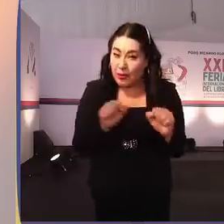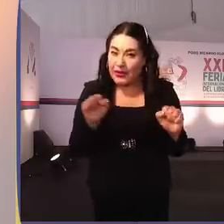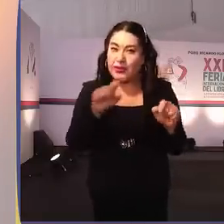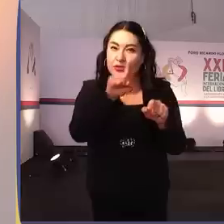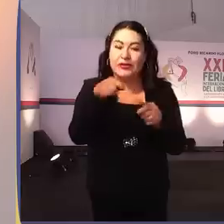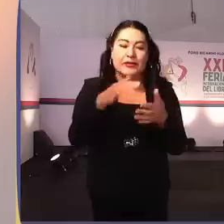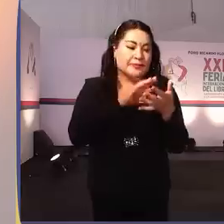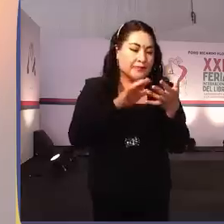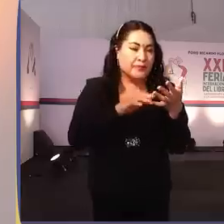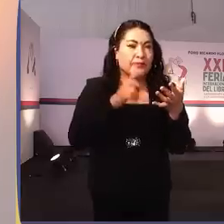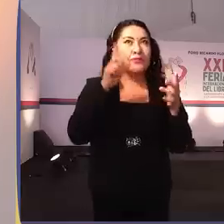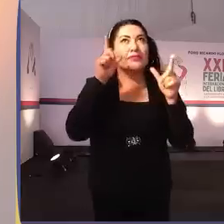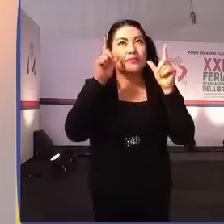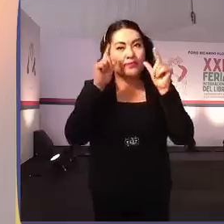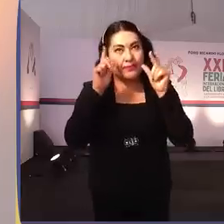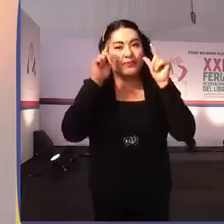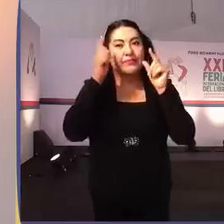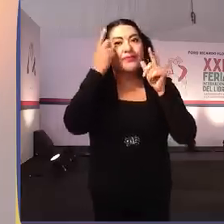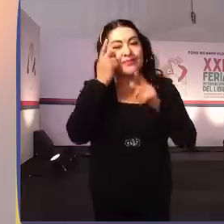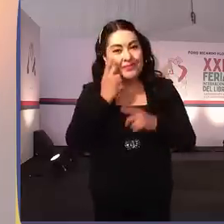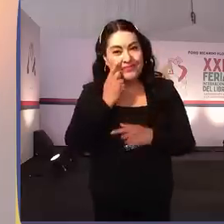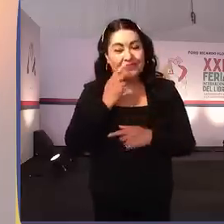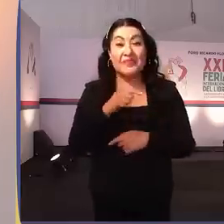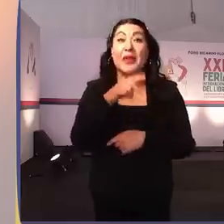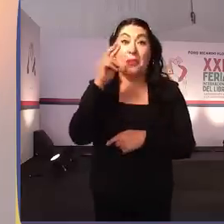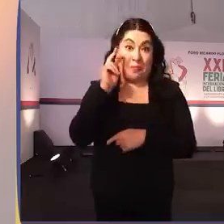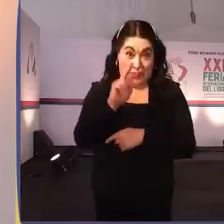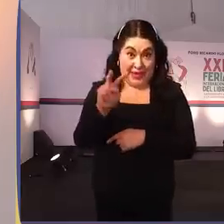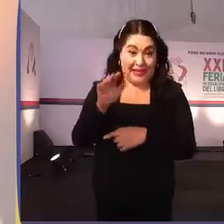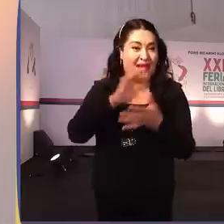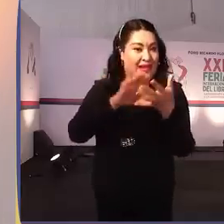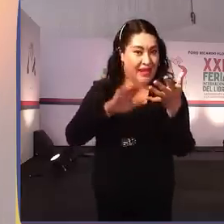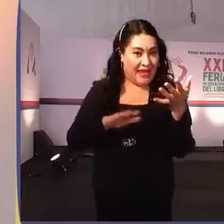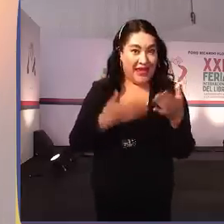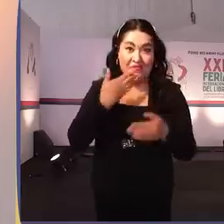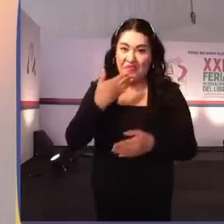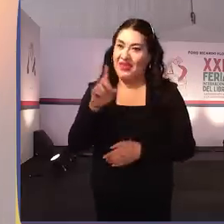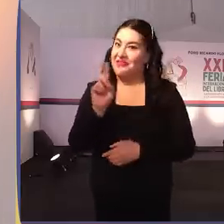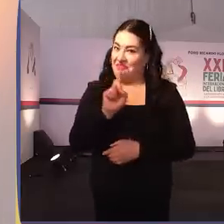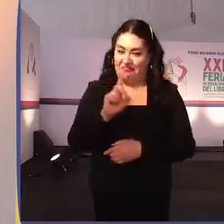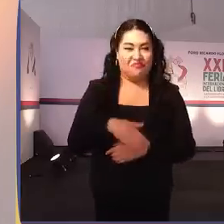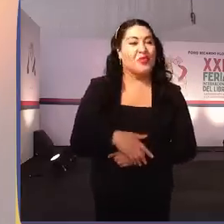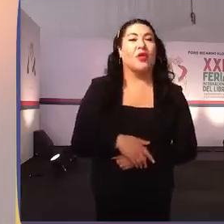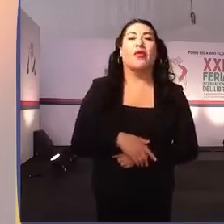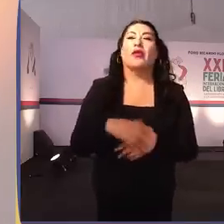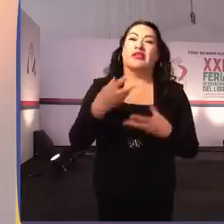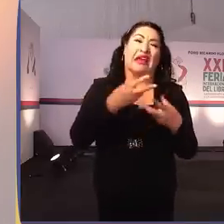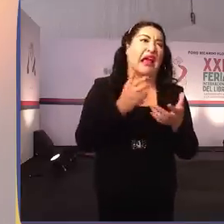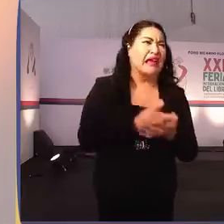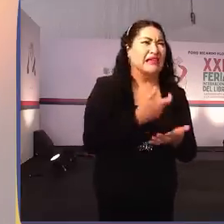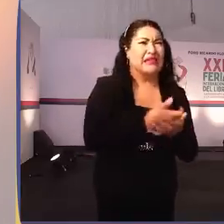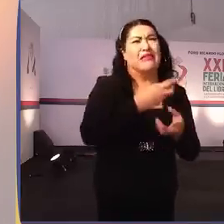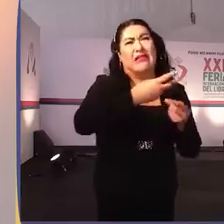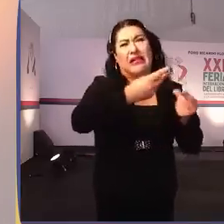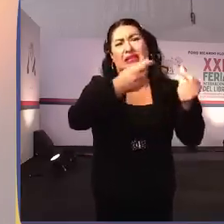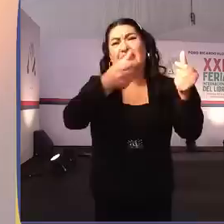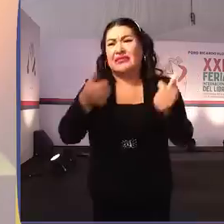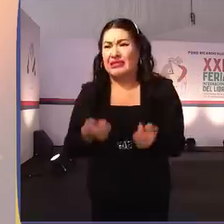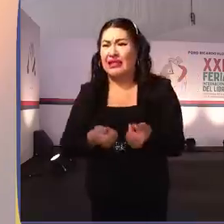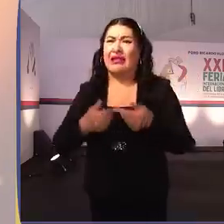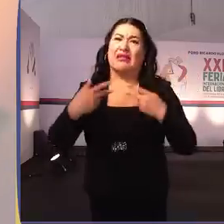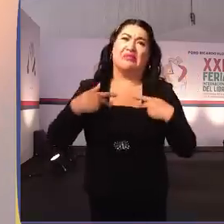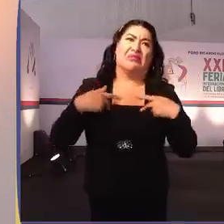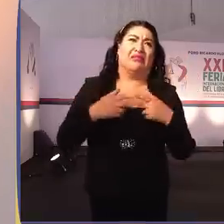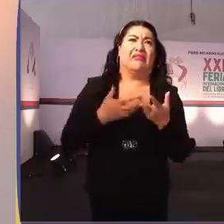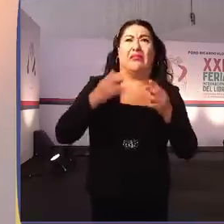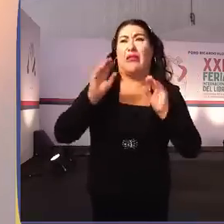Entonces, pues ya ven, no lean, es bueno porque ya nos vamos evitando estos tumultos, andar gastando dinero, que los